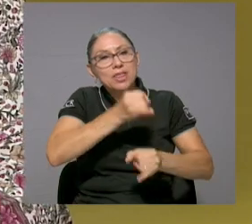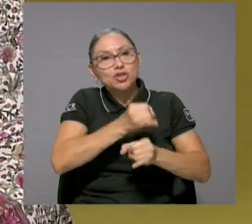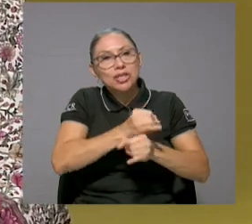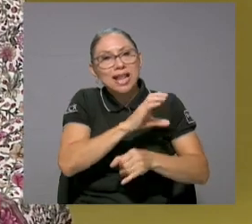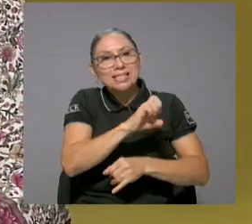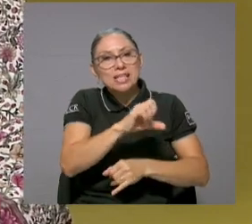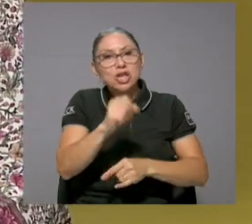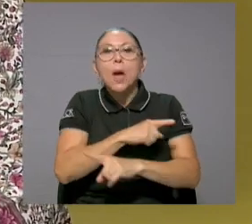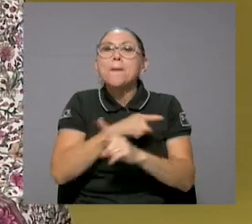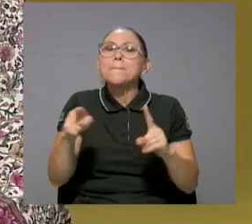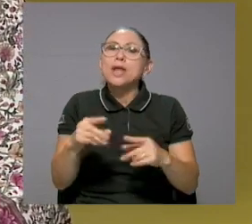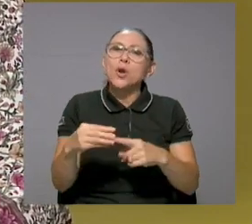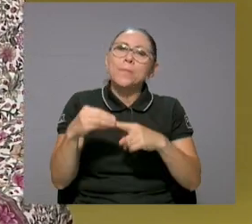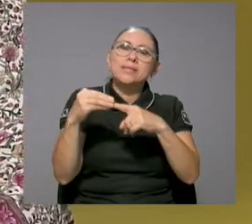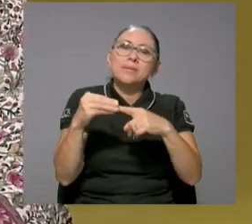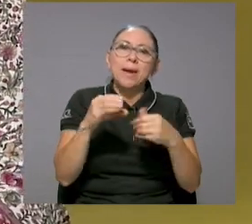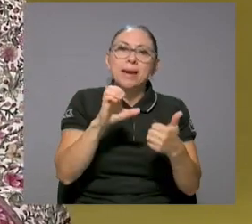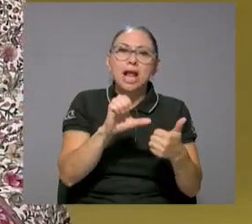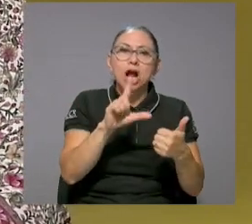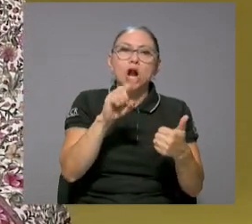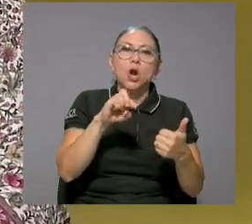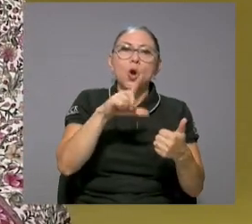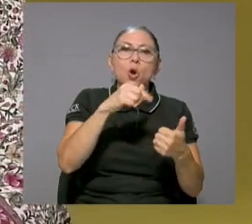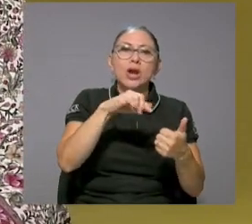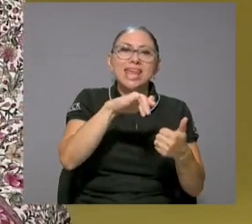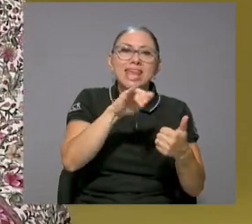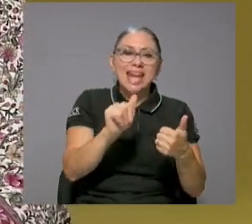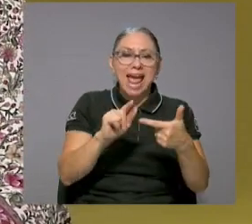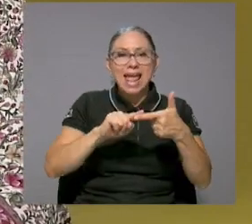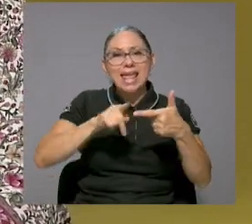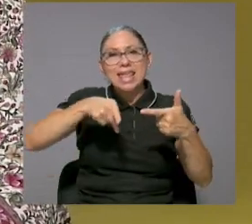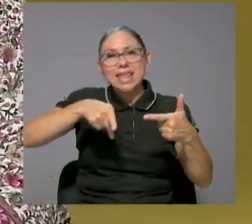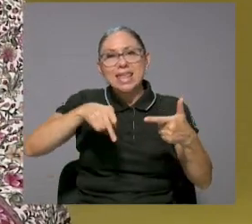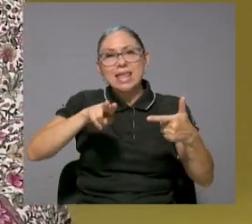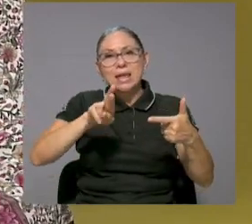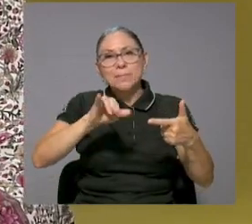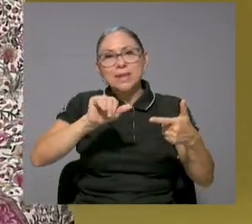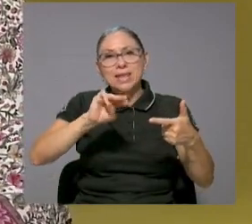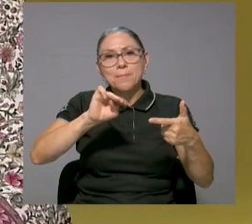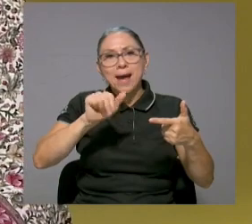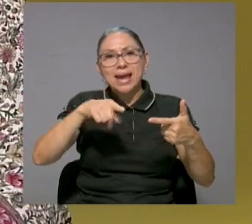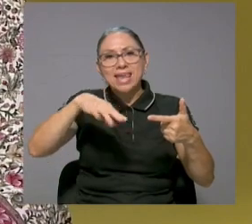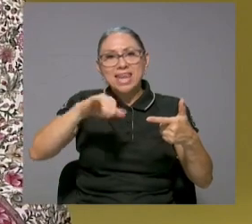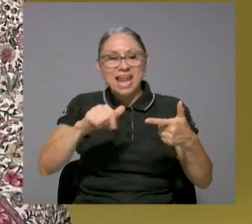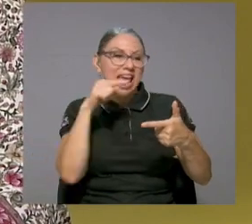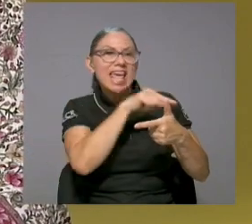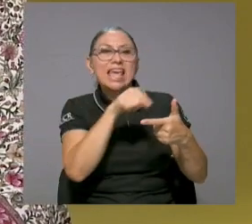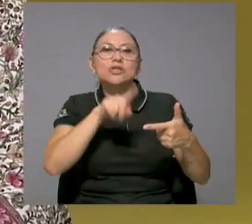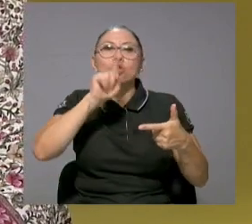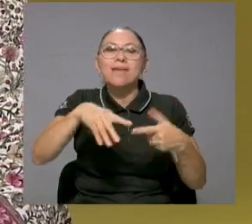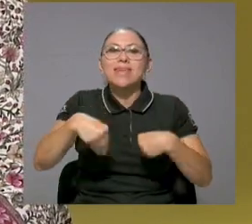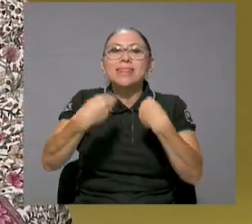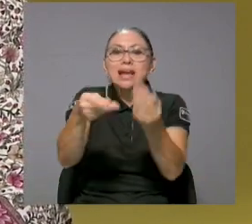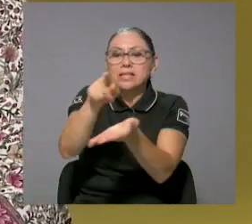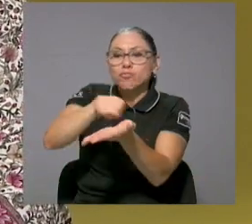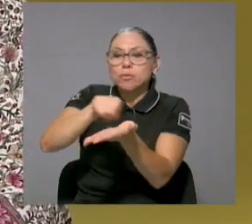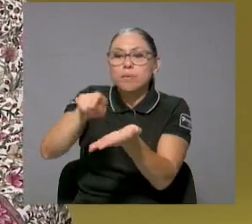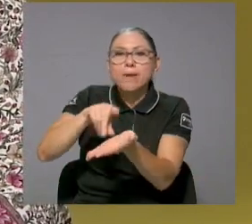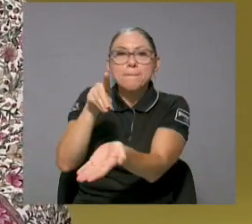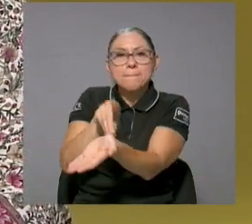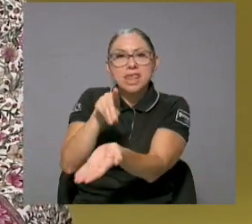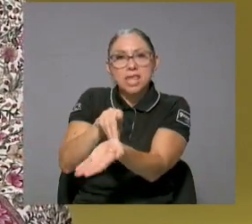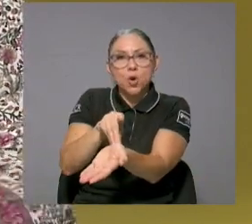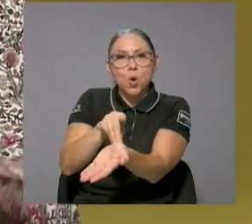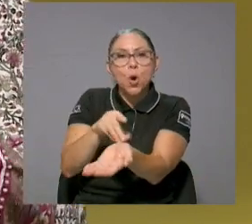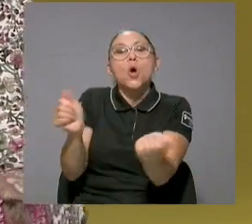angular es cloroquina y primaquina, que es un tratamiento pues que evidentemente lo tiene que recetar el médico tratante, que a través de una serie de